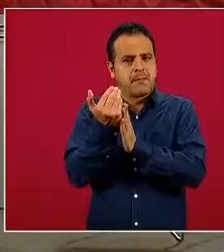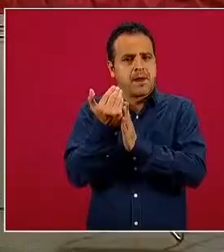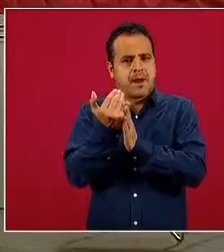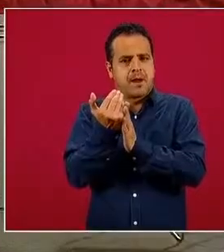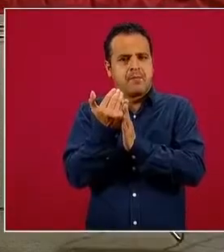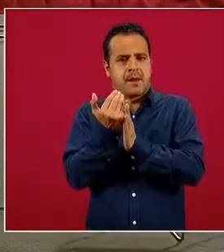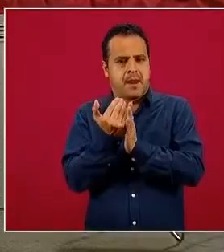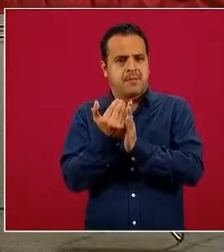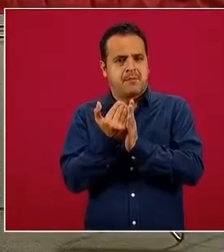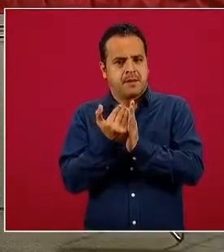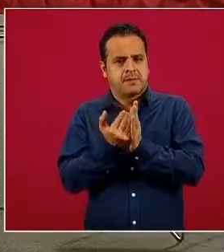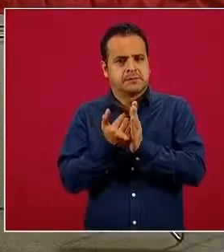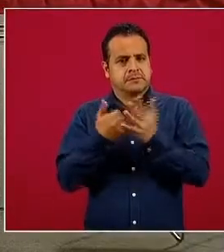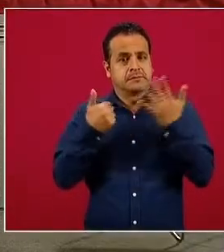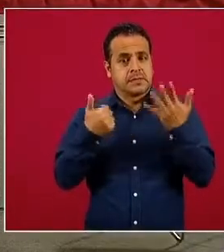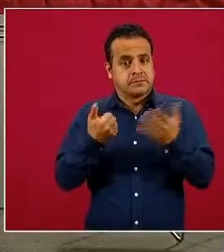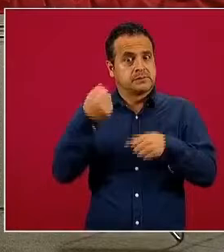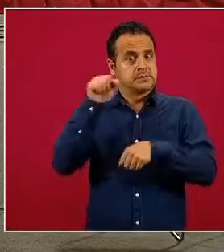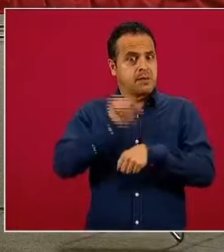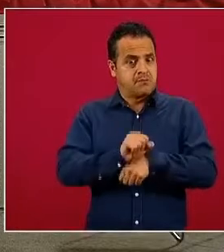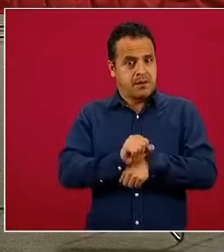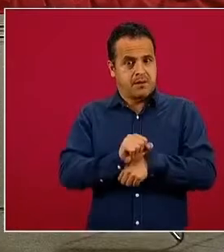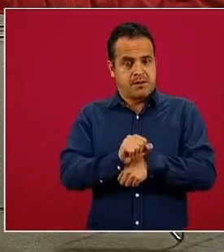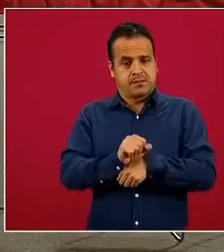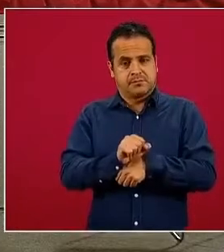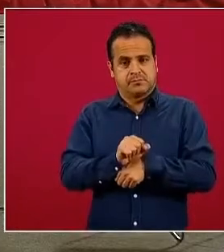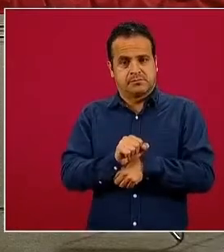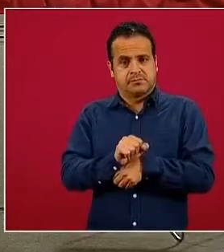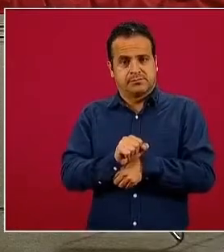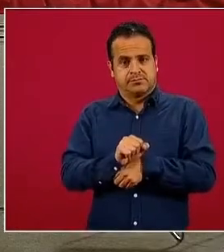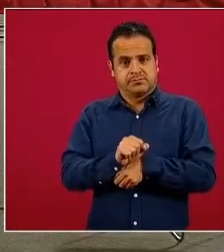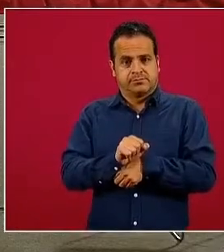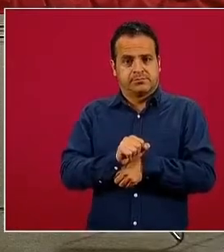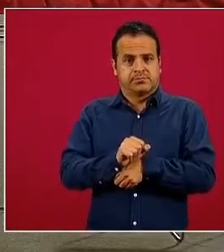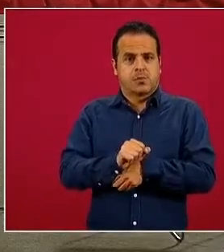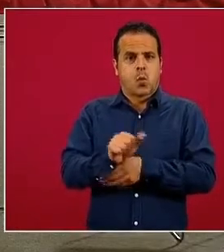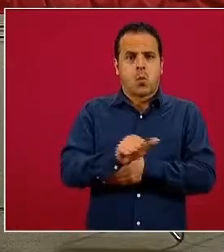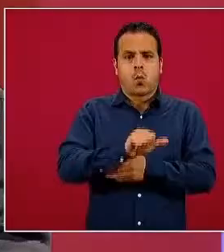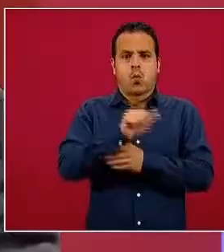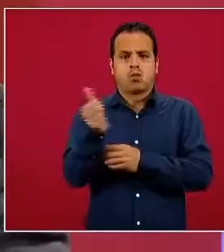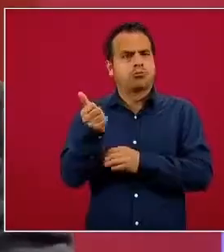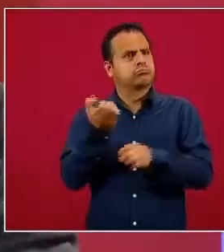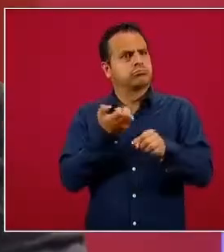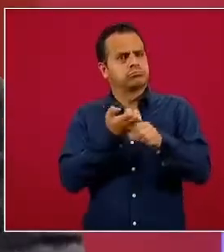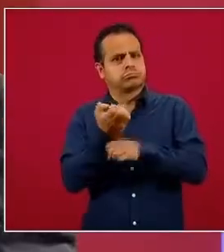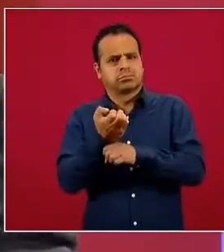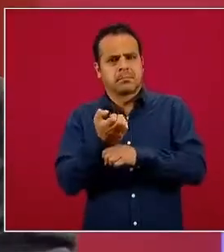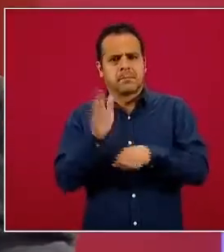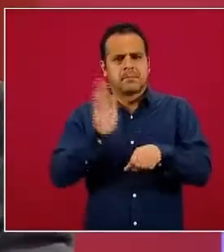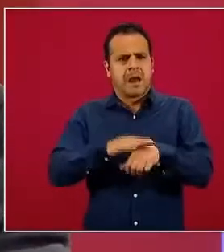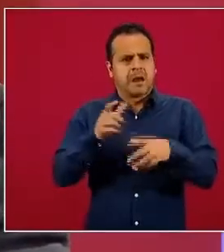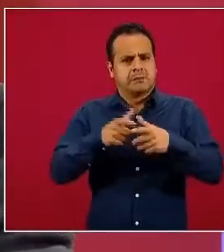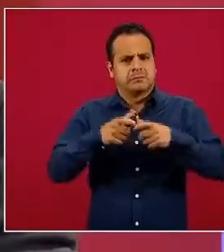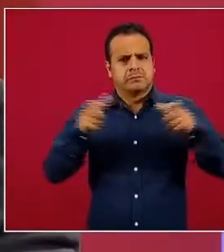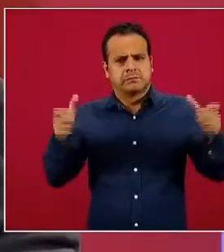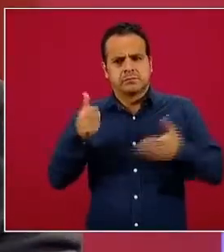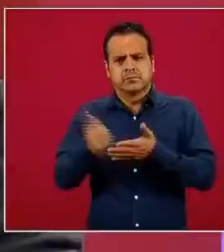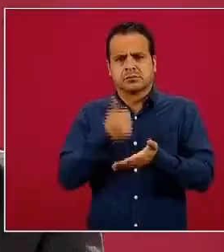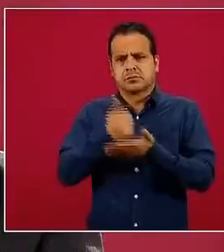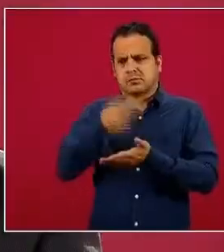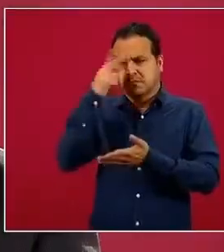contagios. 4 a 6 semanas. En estados más grandes, ciudades más grandes y ciudades más pobladas,